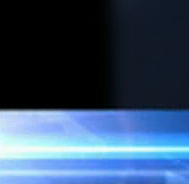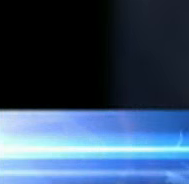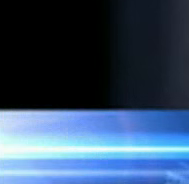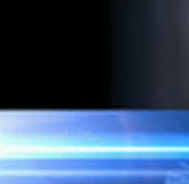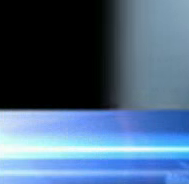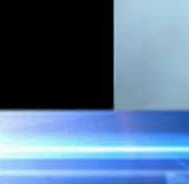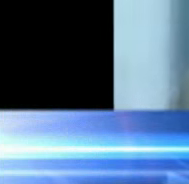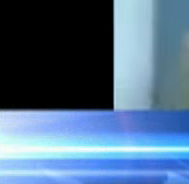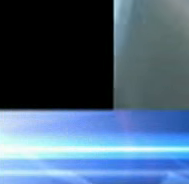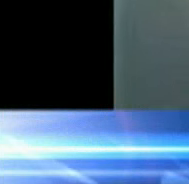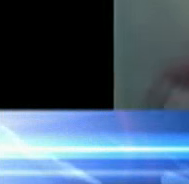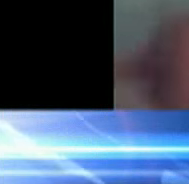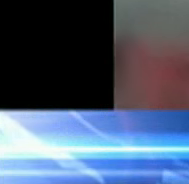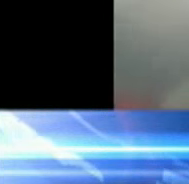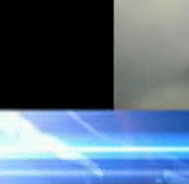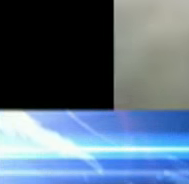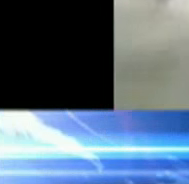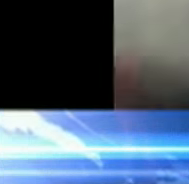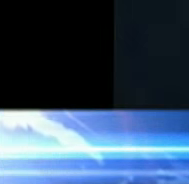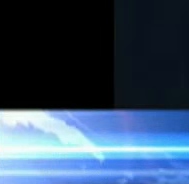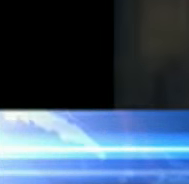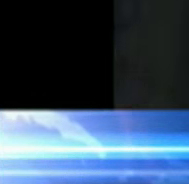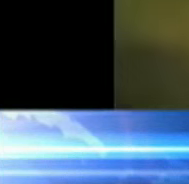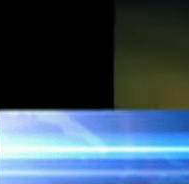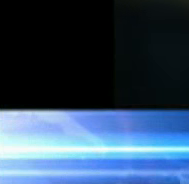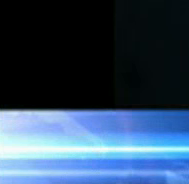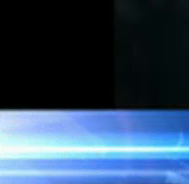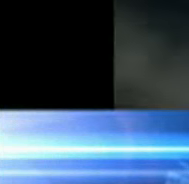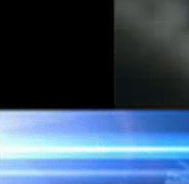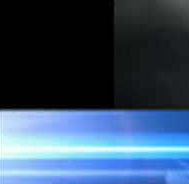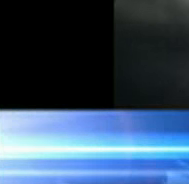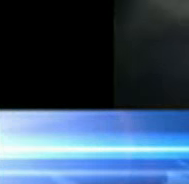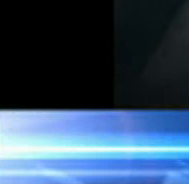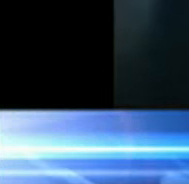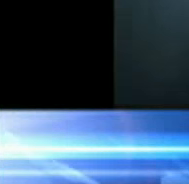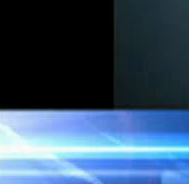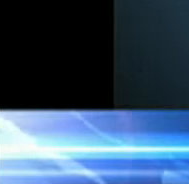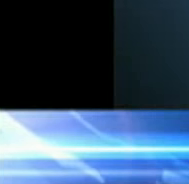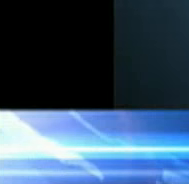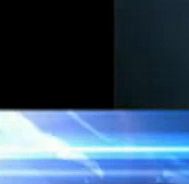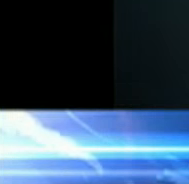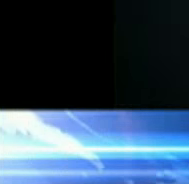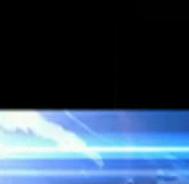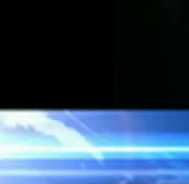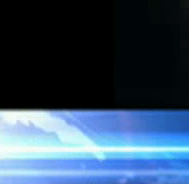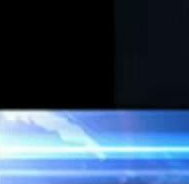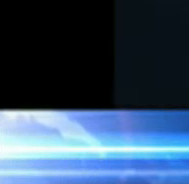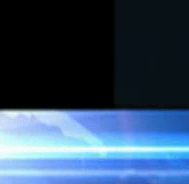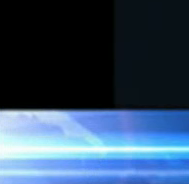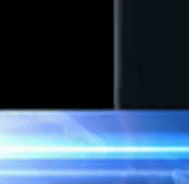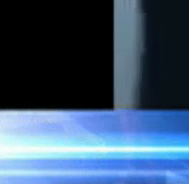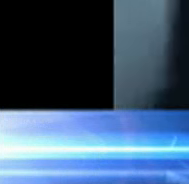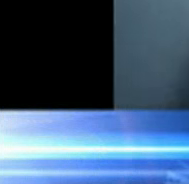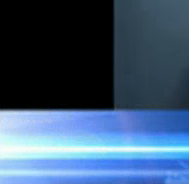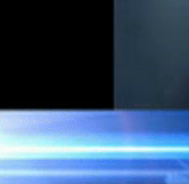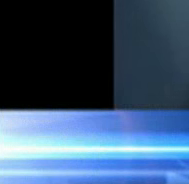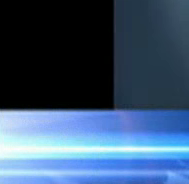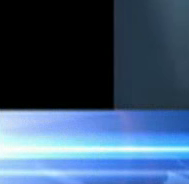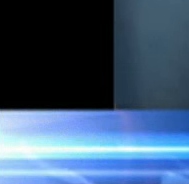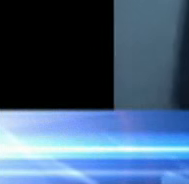Lo atrapó infraganti, una mujer con una orden fiscal entró con policías a la habitación de un motel